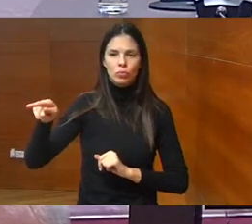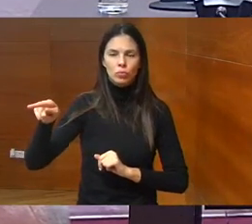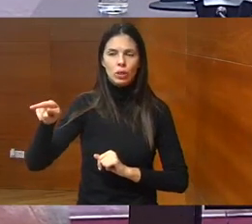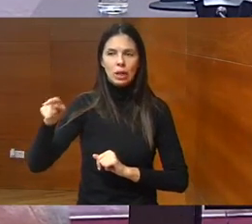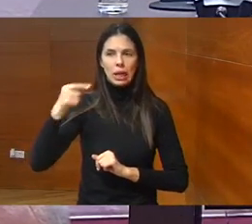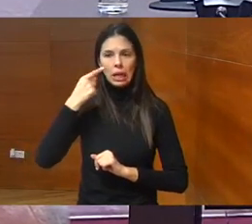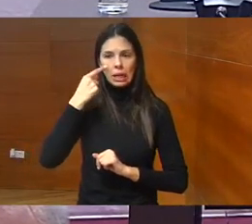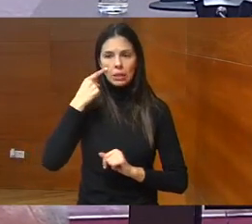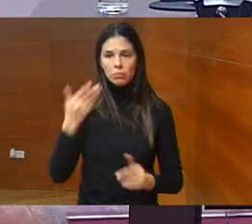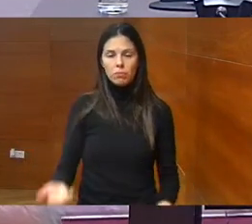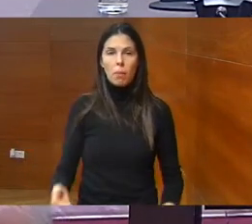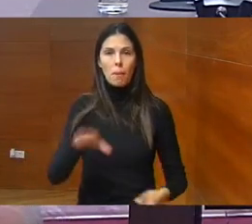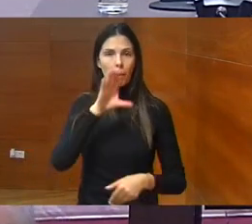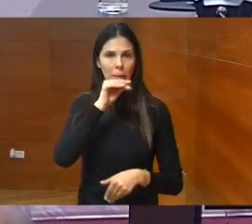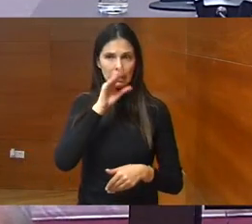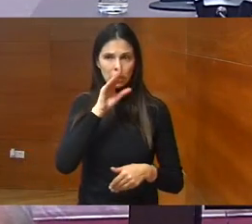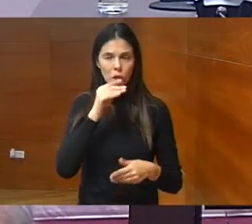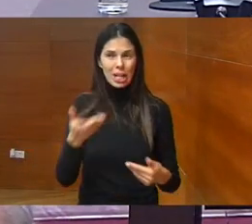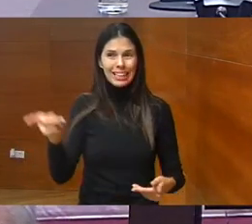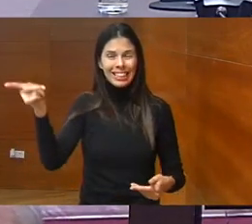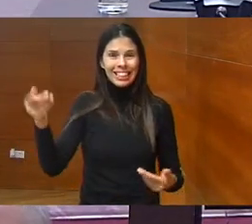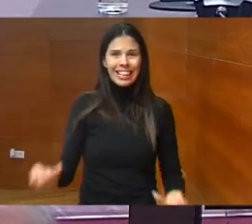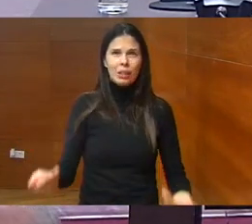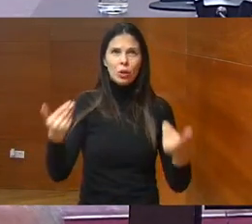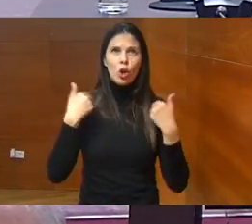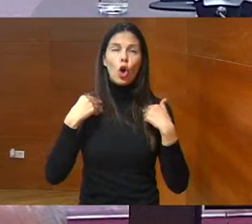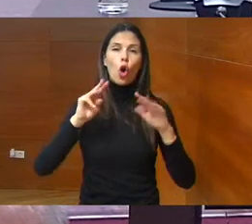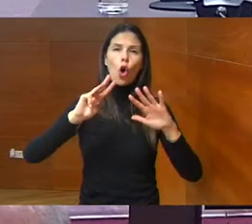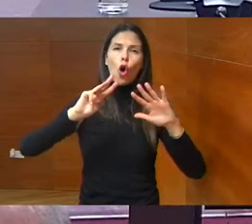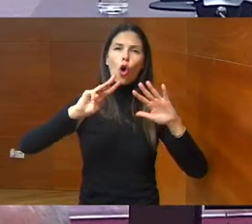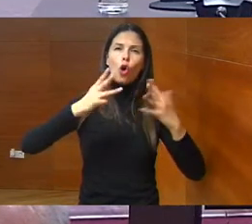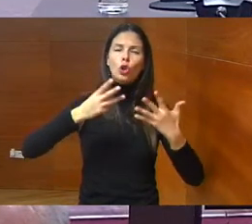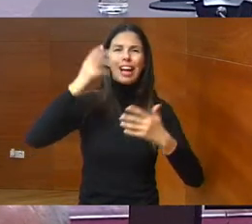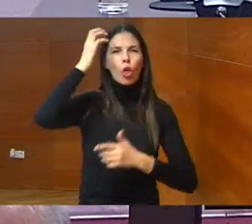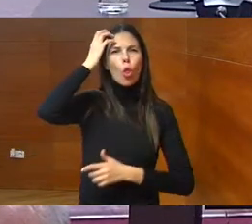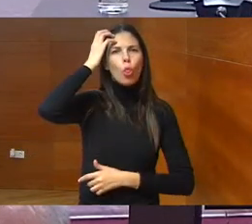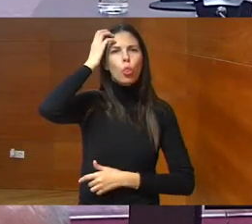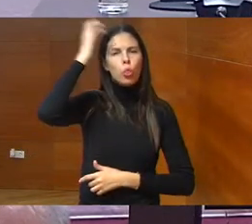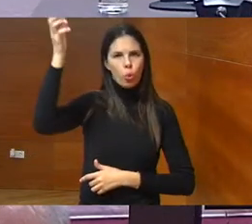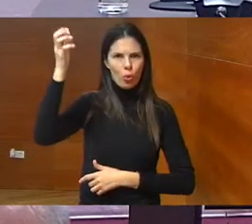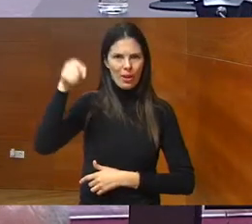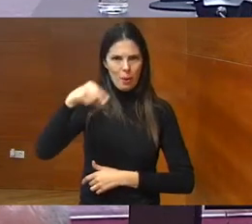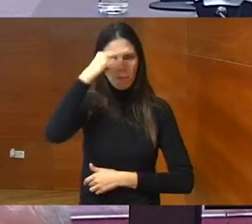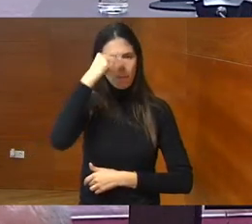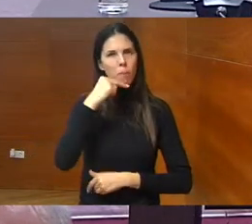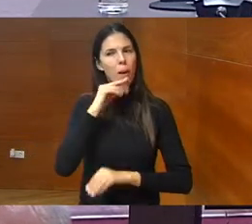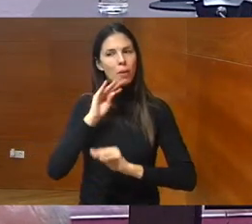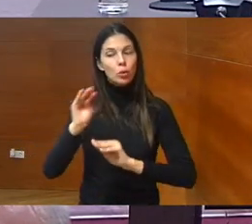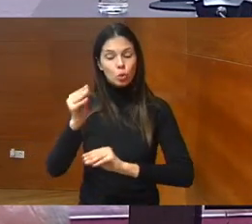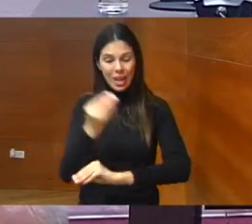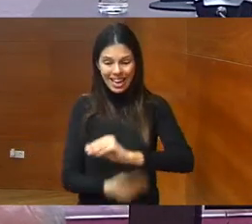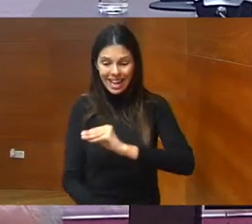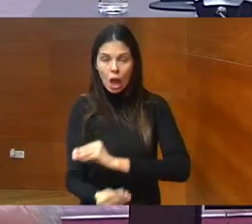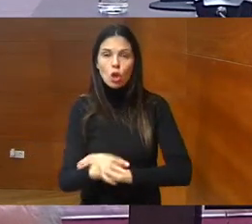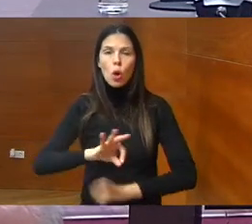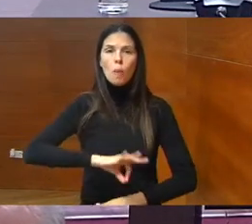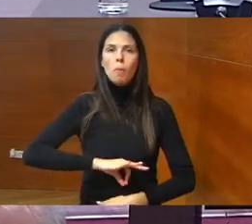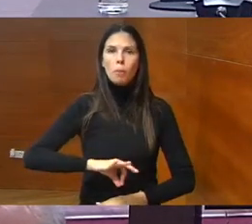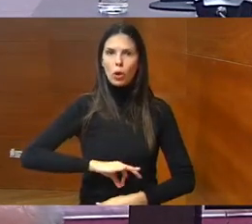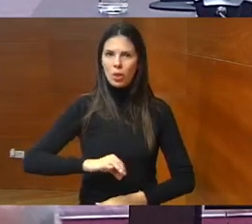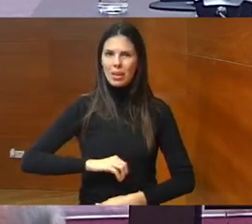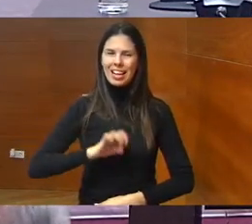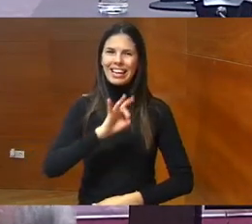que le correspondería pensó que octavo Duque de Patiño o pie de chichana que nace buen pontevedra